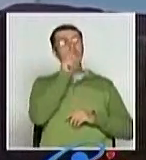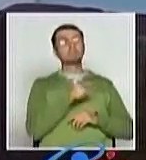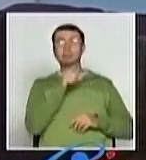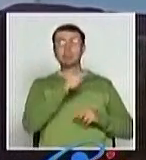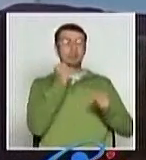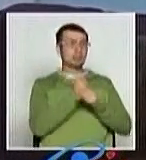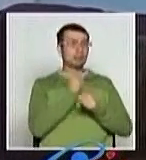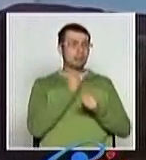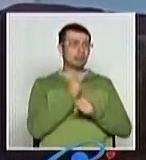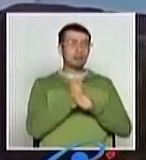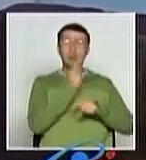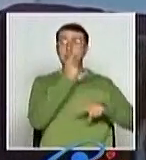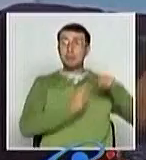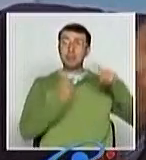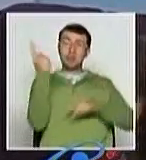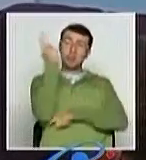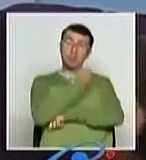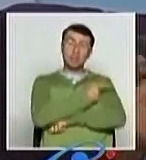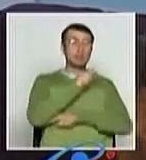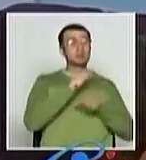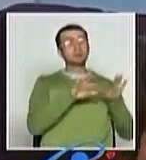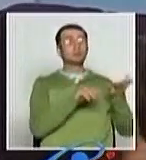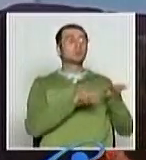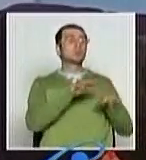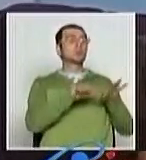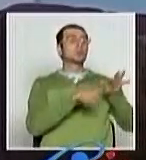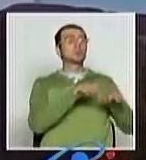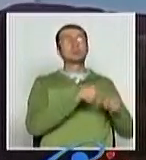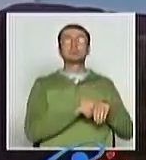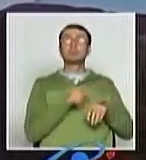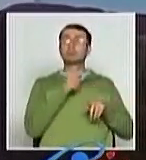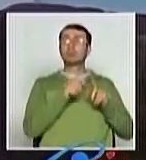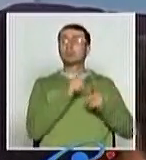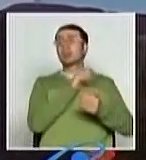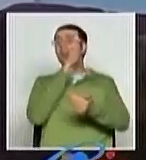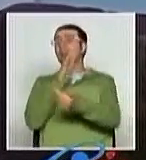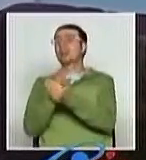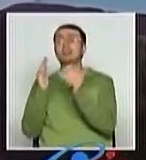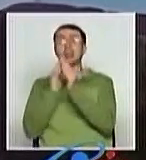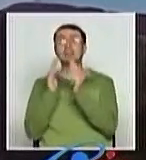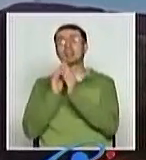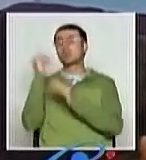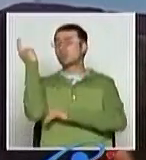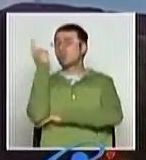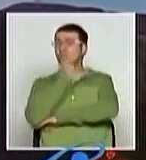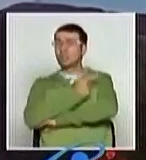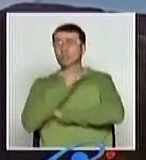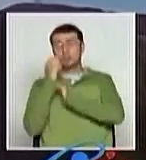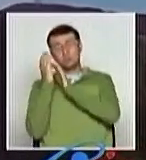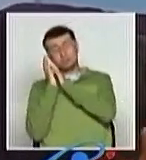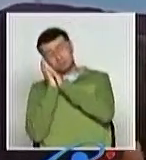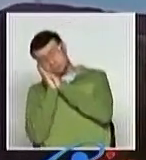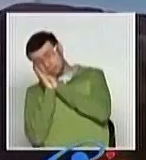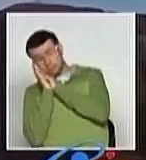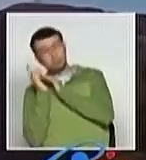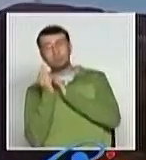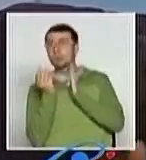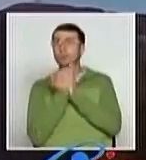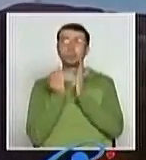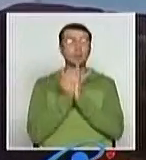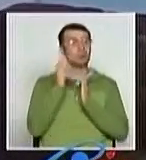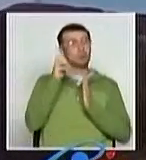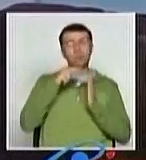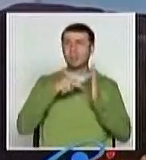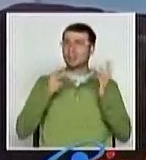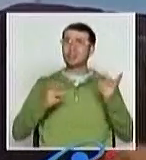medio tiempo y se iba para la casa acustar todo el día no hacía nada más no estudiaba no leía no escuchaba